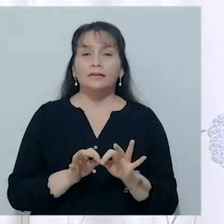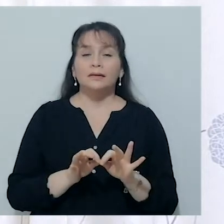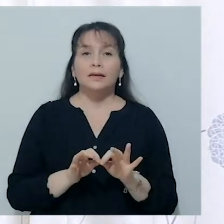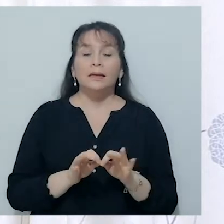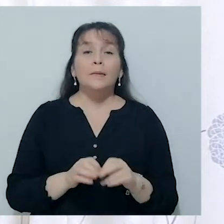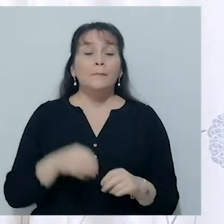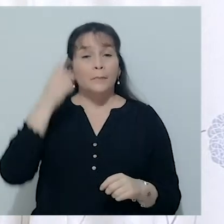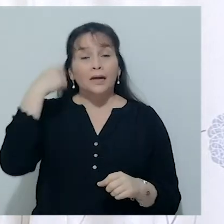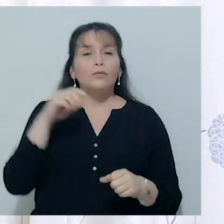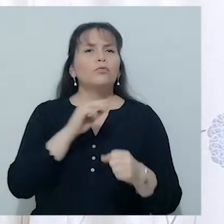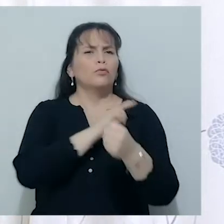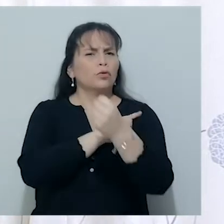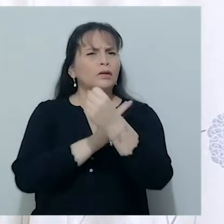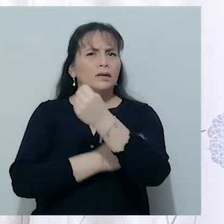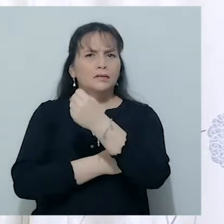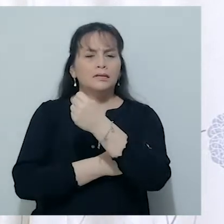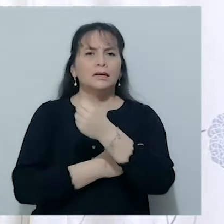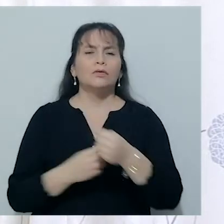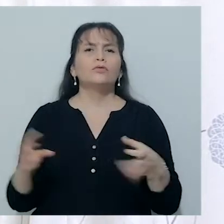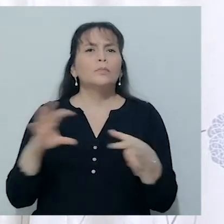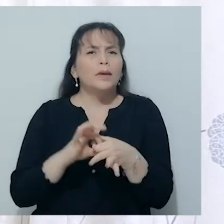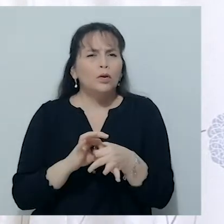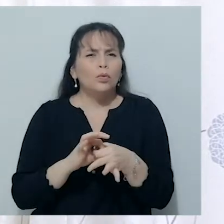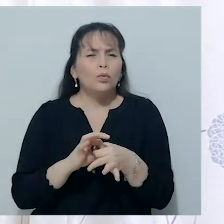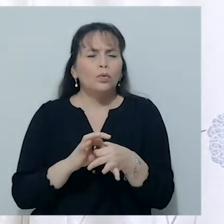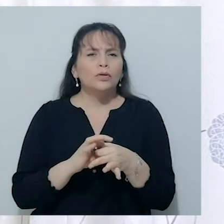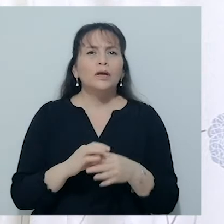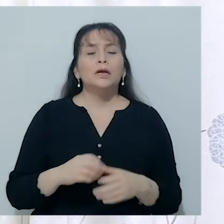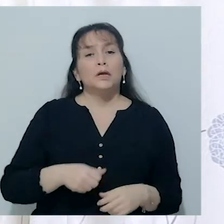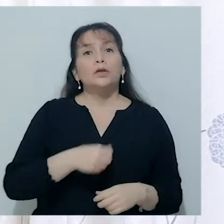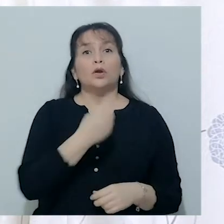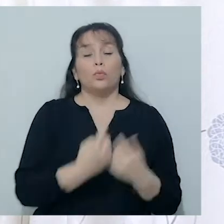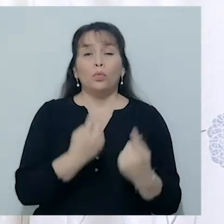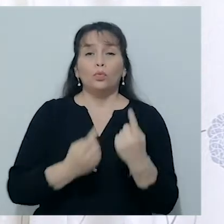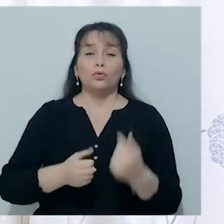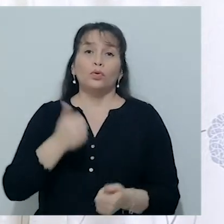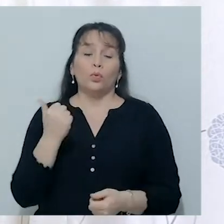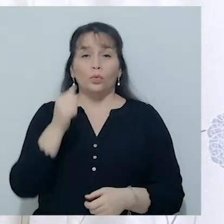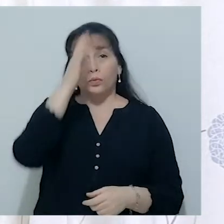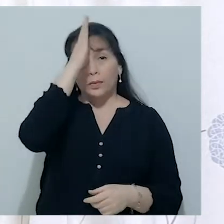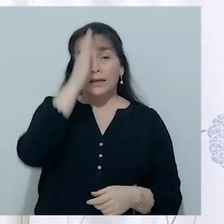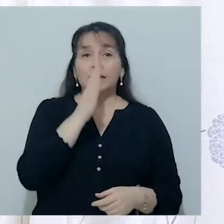intención de fortalecer los vínculos que hay entre unos y otros, llámese padres e hijos,